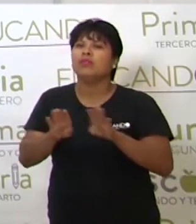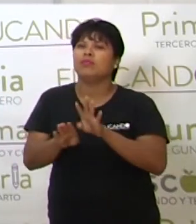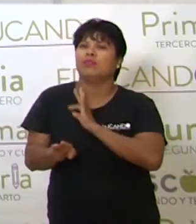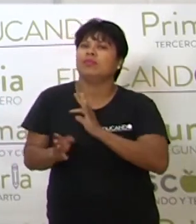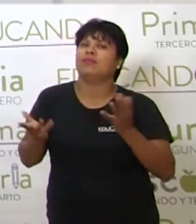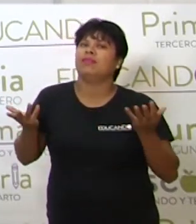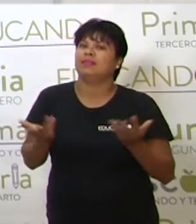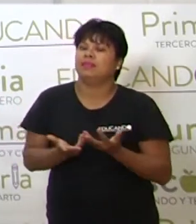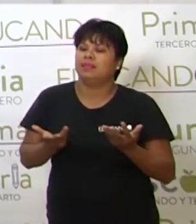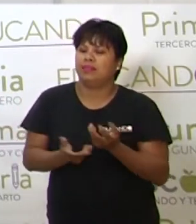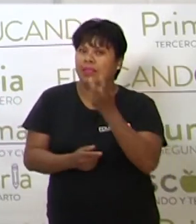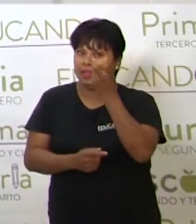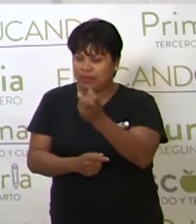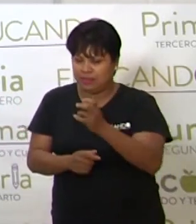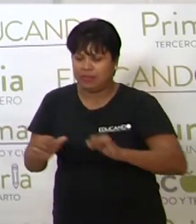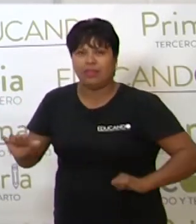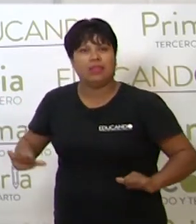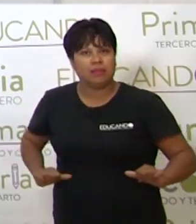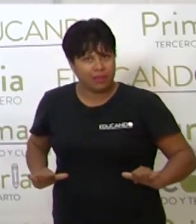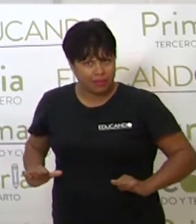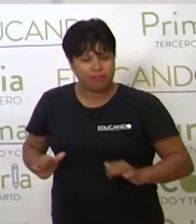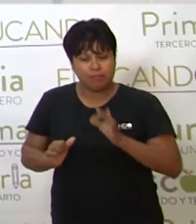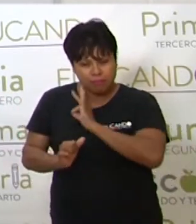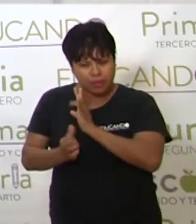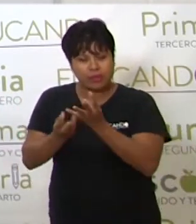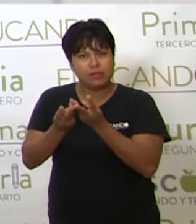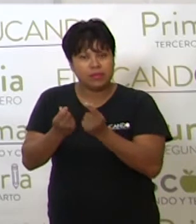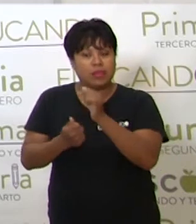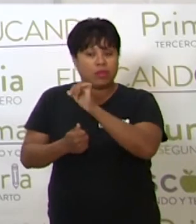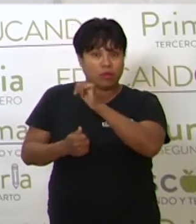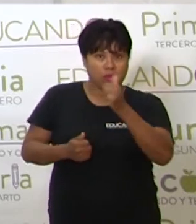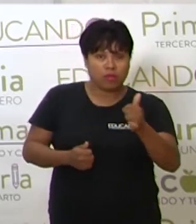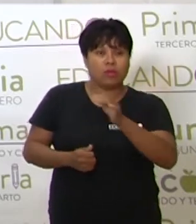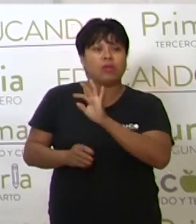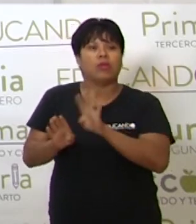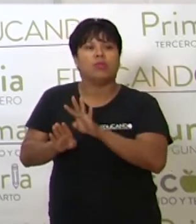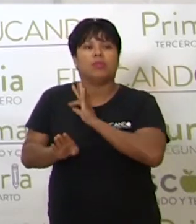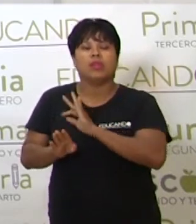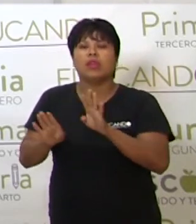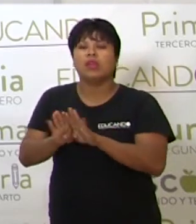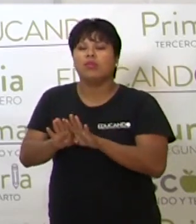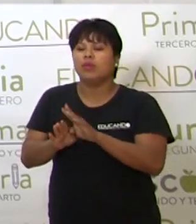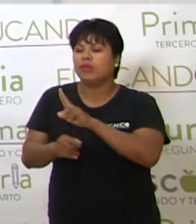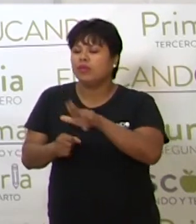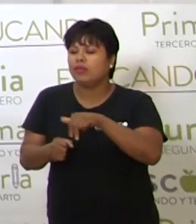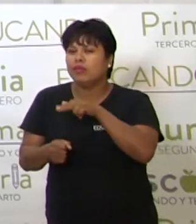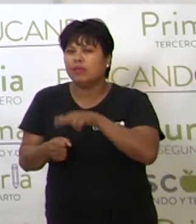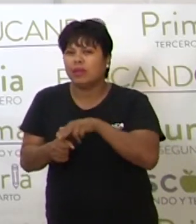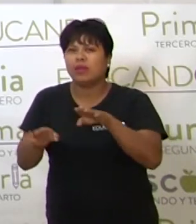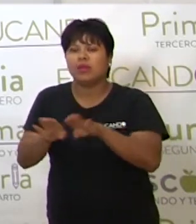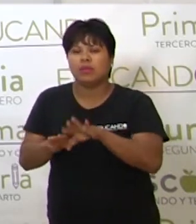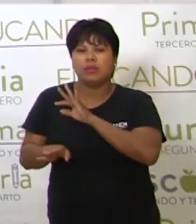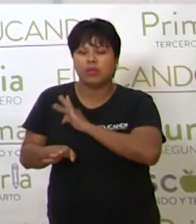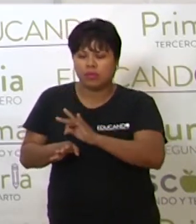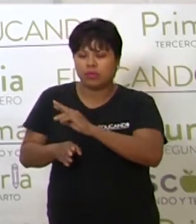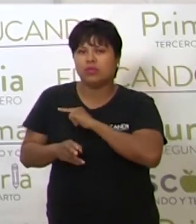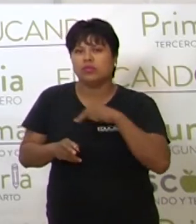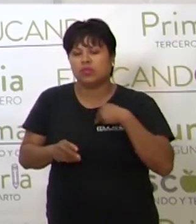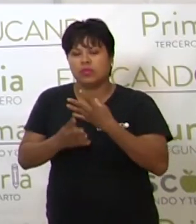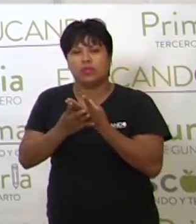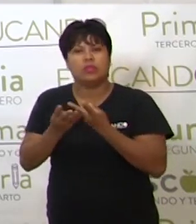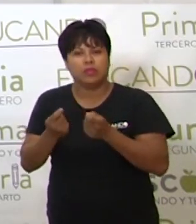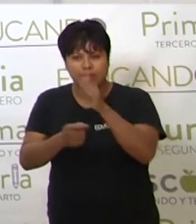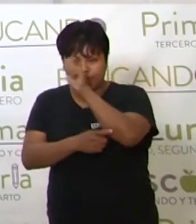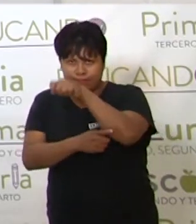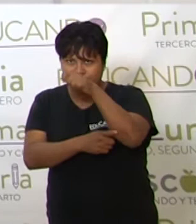este este ejercicio y la otra va a tratar sobre la manera convencional en que en la cual podemos resolver